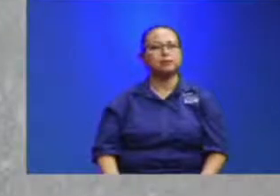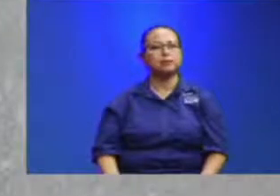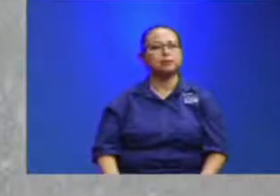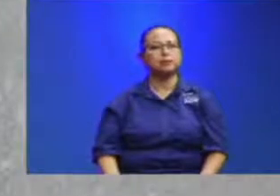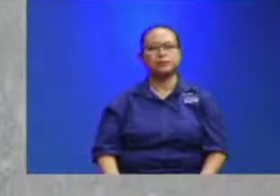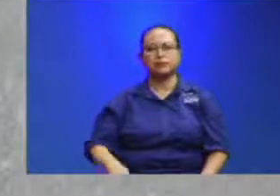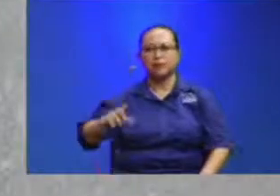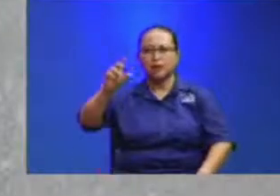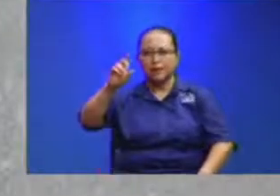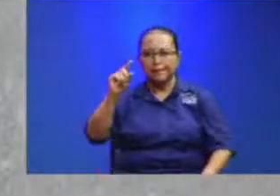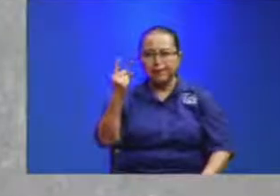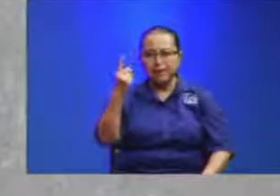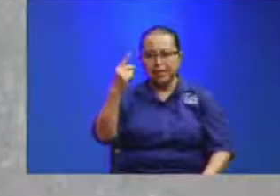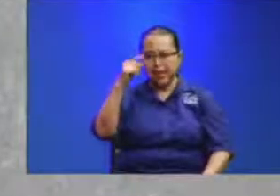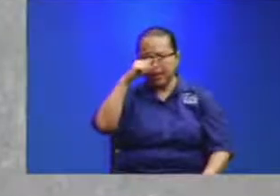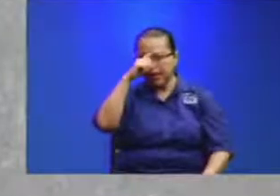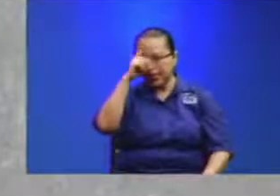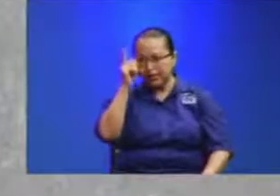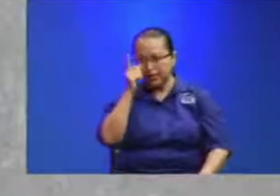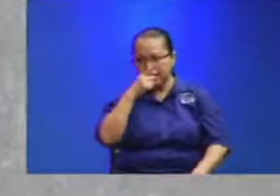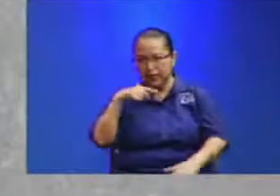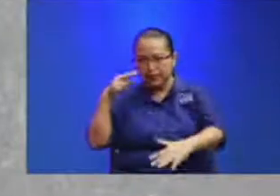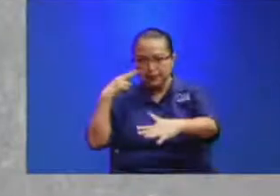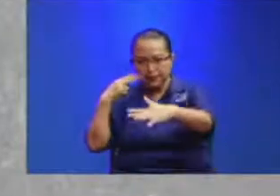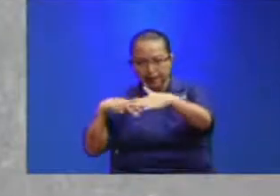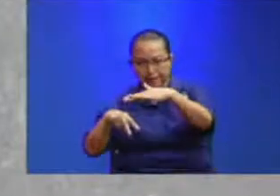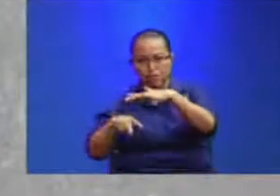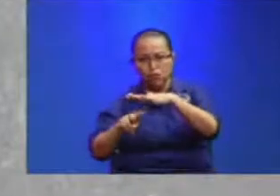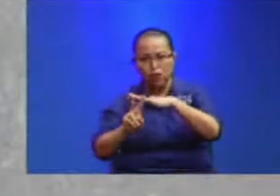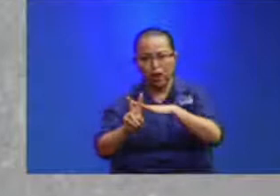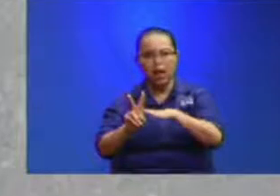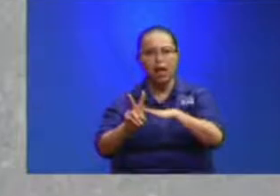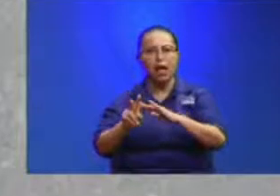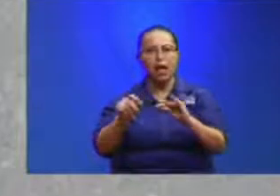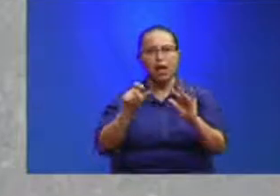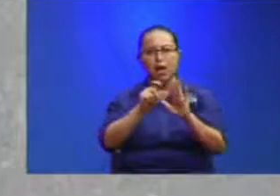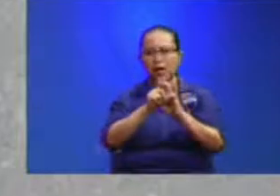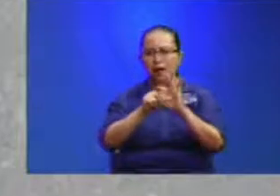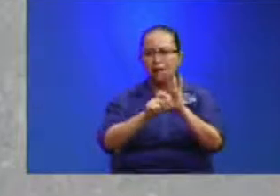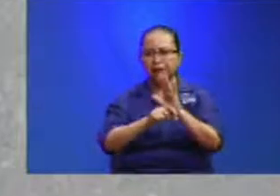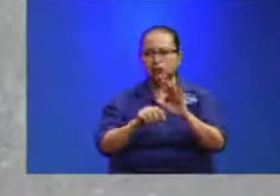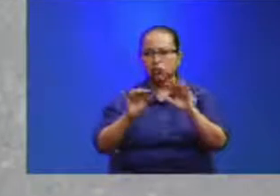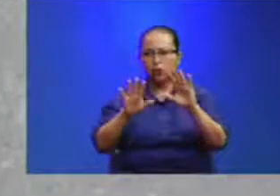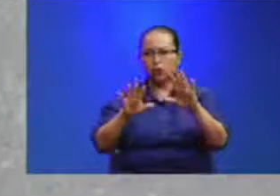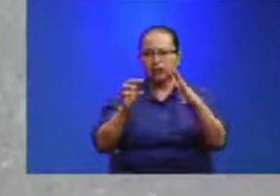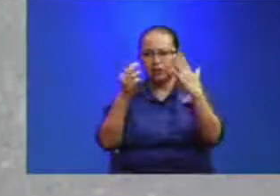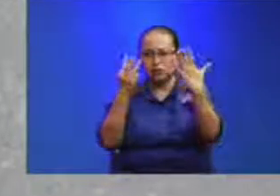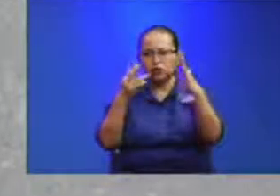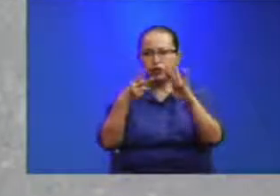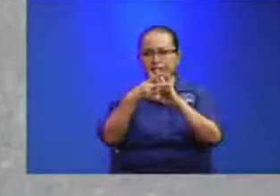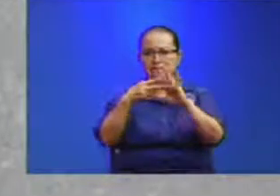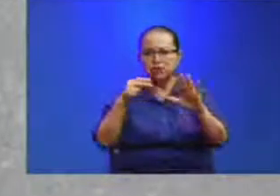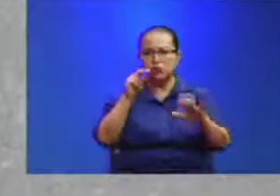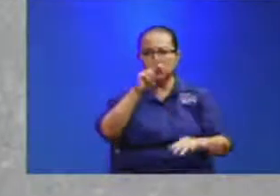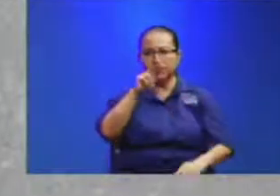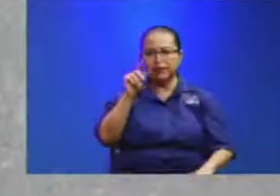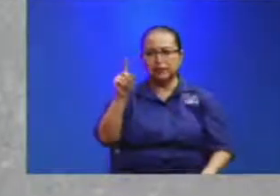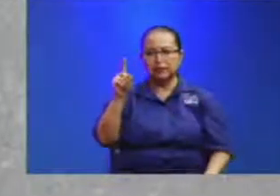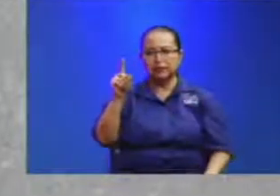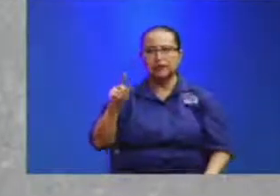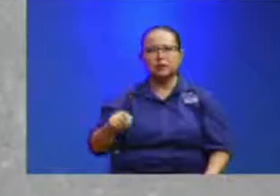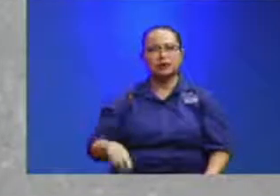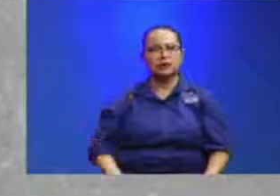él josué 23-13 primer libro samuel 1821 saúl